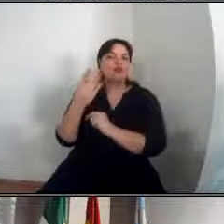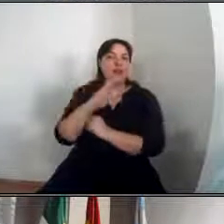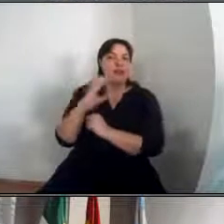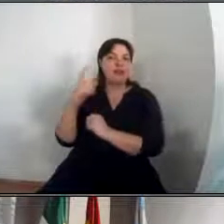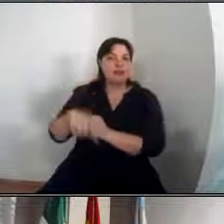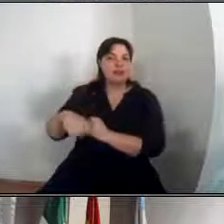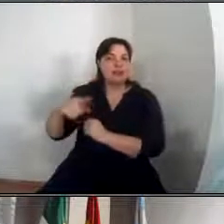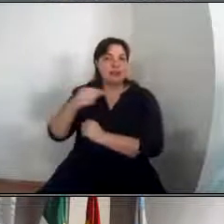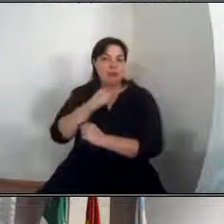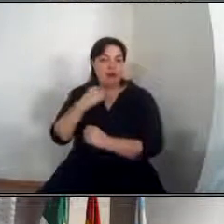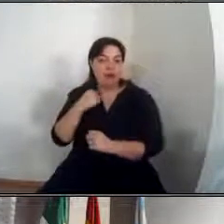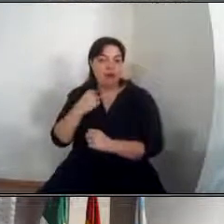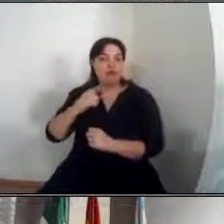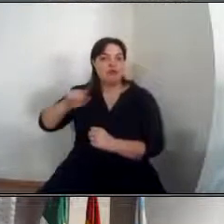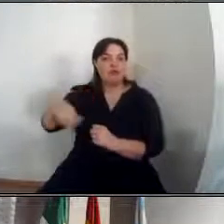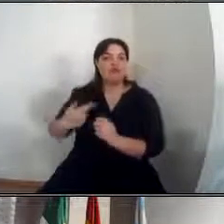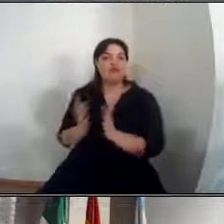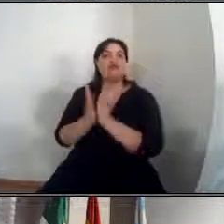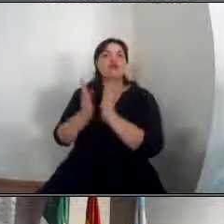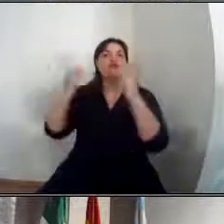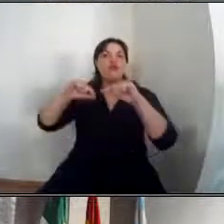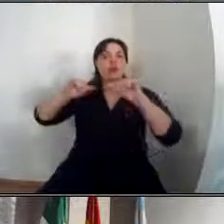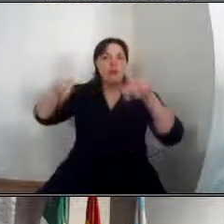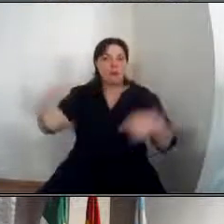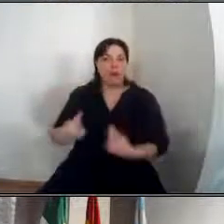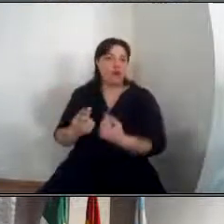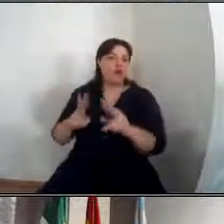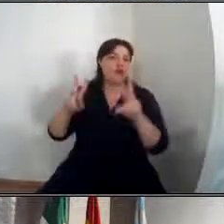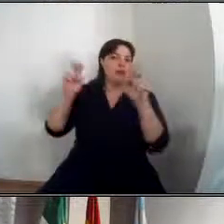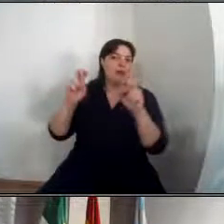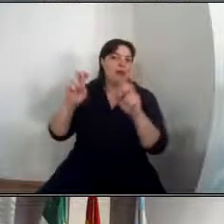Cáceres, firmamos un primer convenio de asuntos europeos.